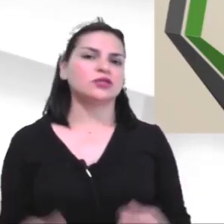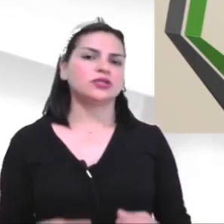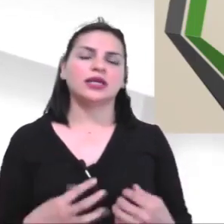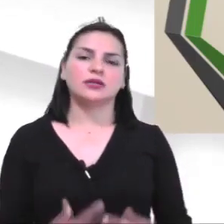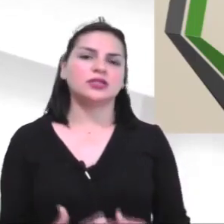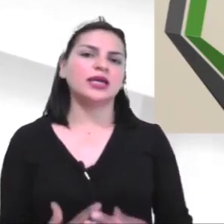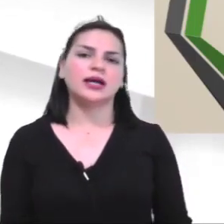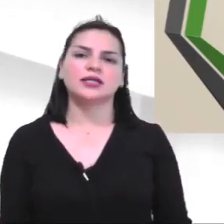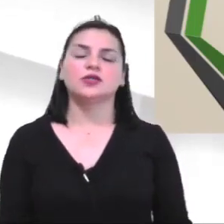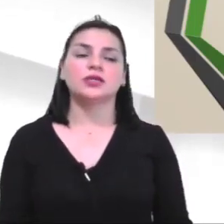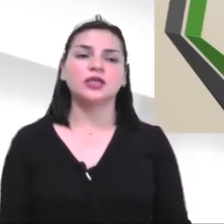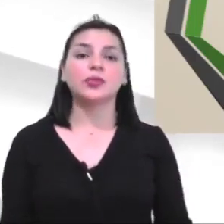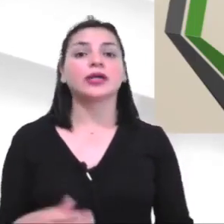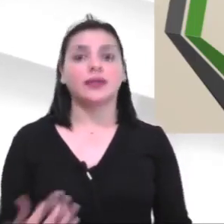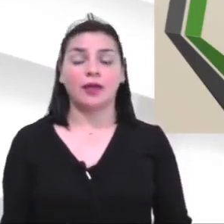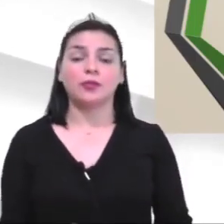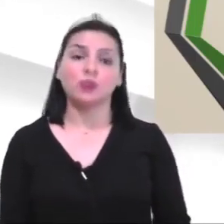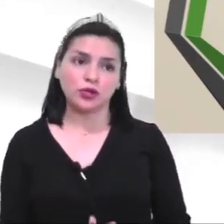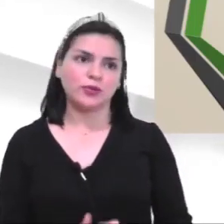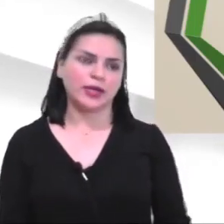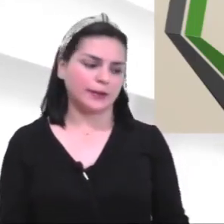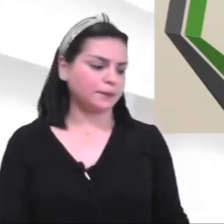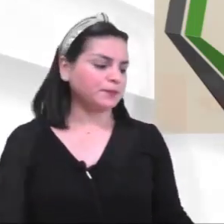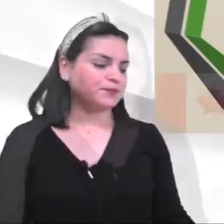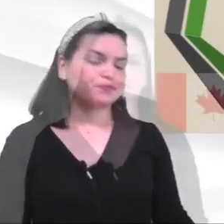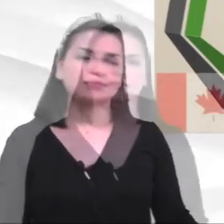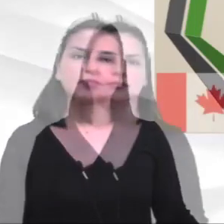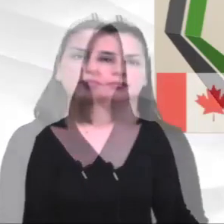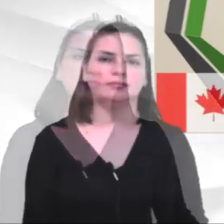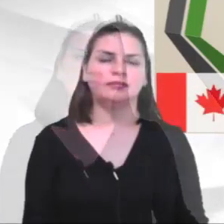diciéndoles que lo sigan haciendo así porque van muy bien.